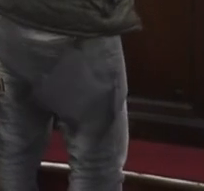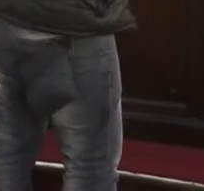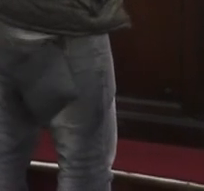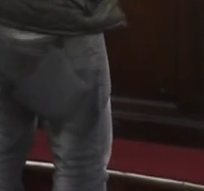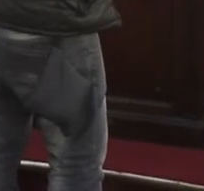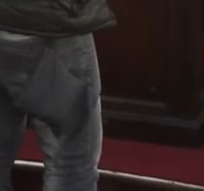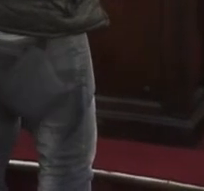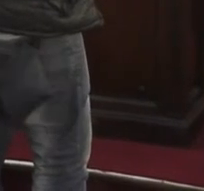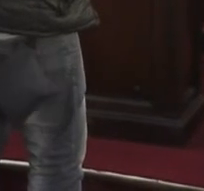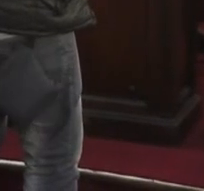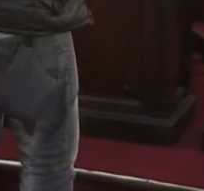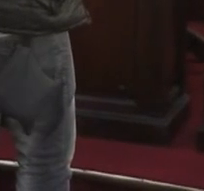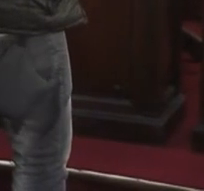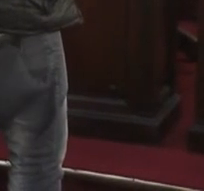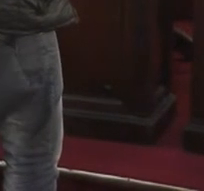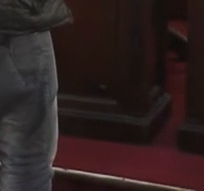Sebastián Cian.